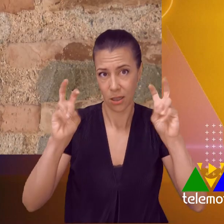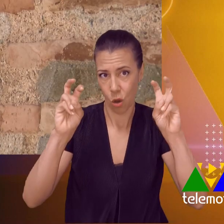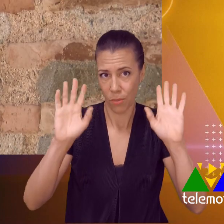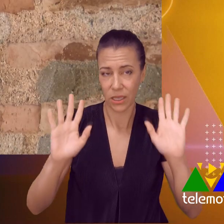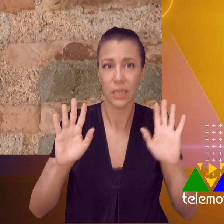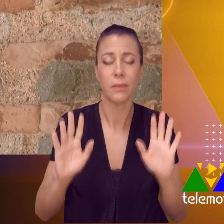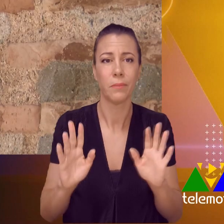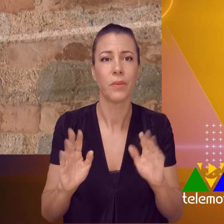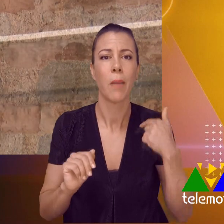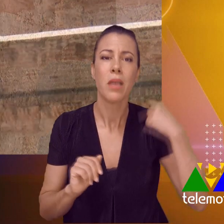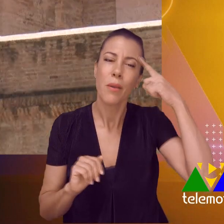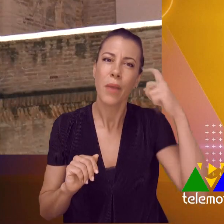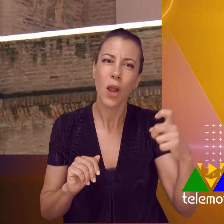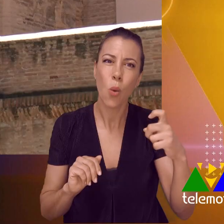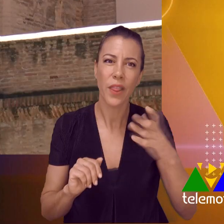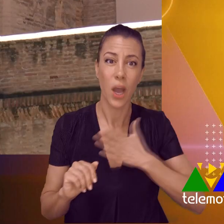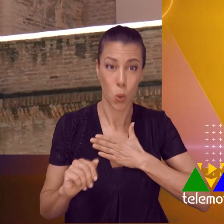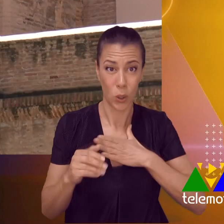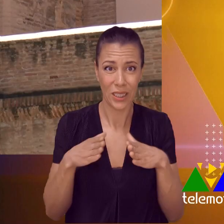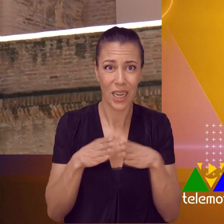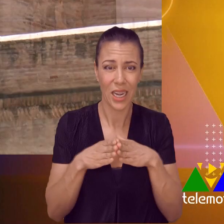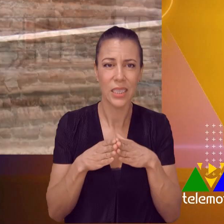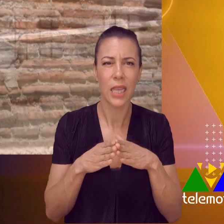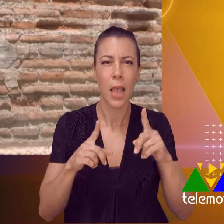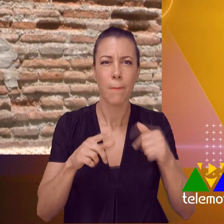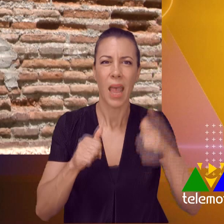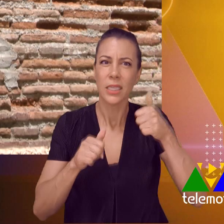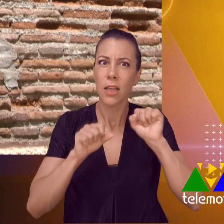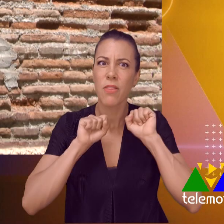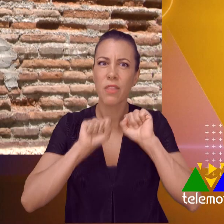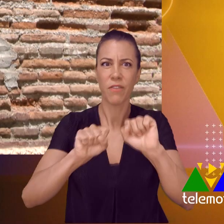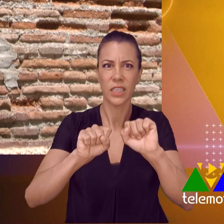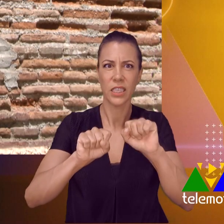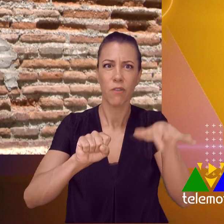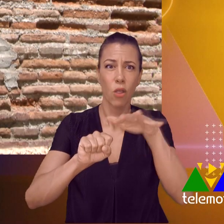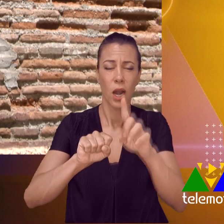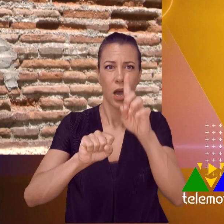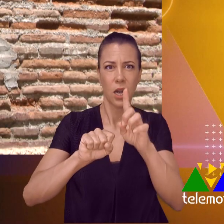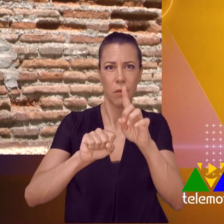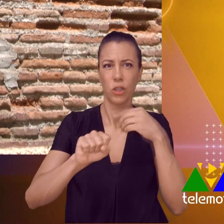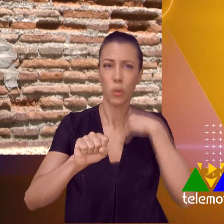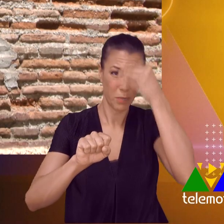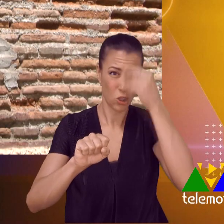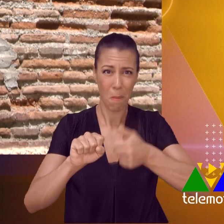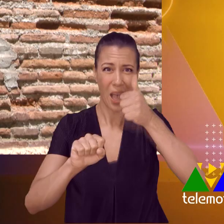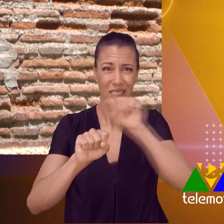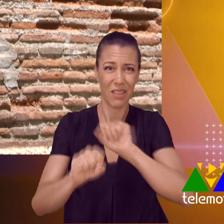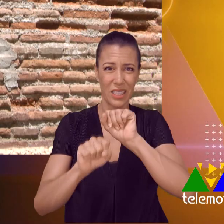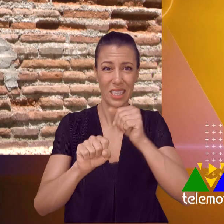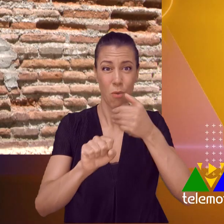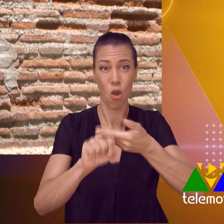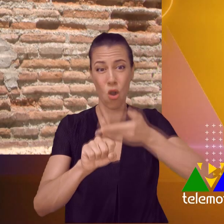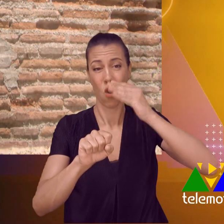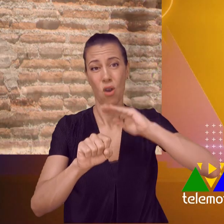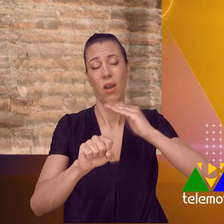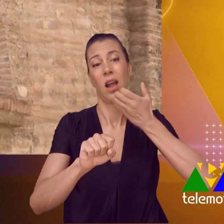esta parte trasera de nuestra iglesia, a esa fortaleza más defensiva, sobre todo por la parte de arriba, por esas troneras con los matacanes, etcétera, etcétera, incluso